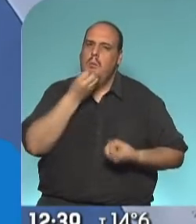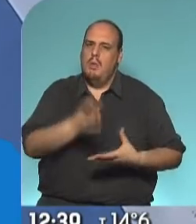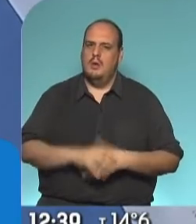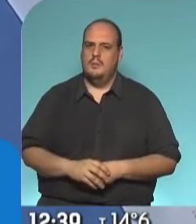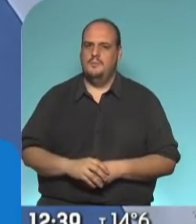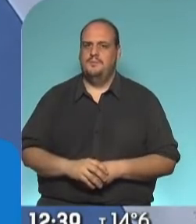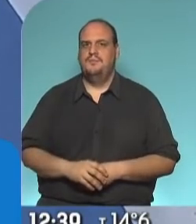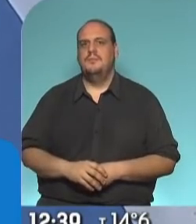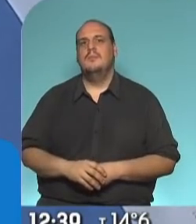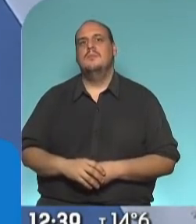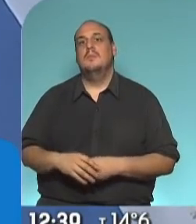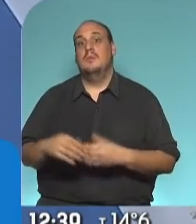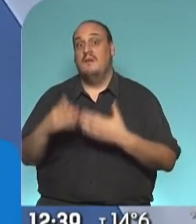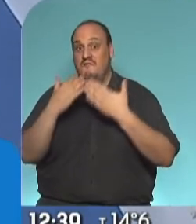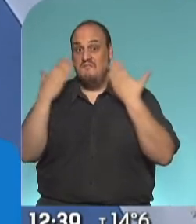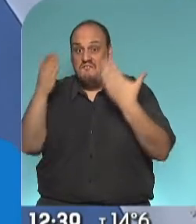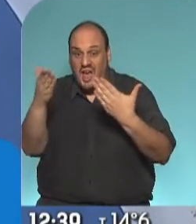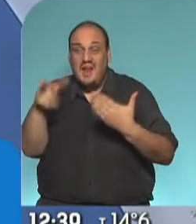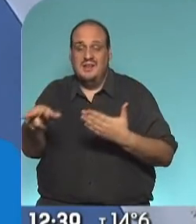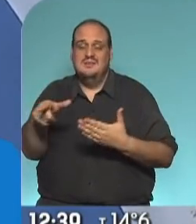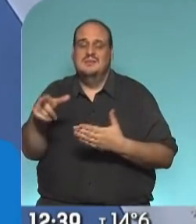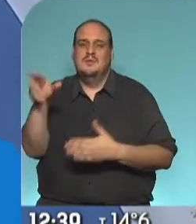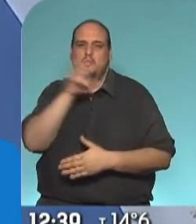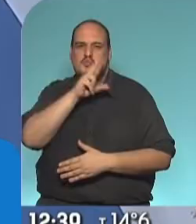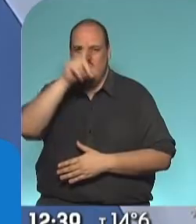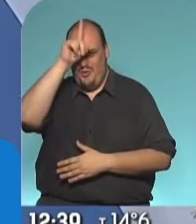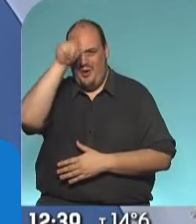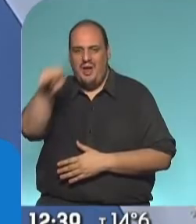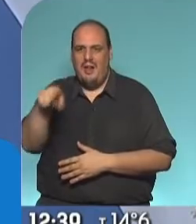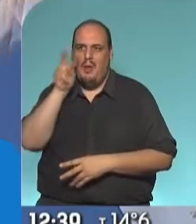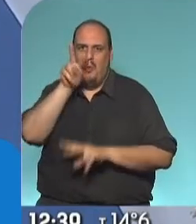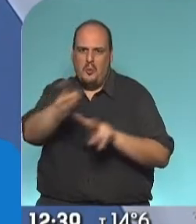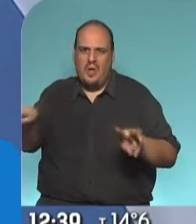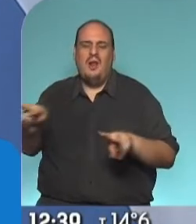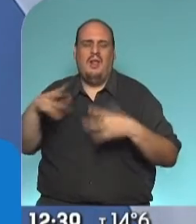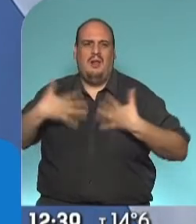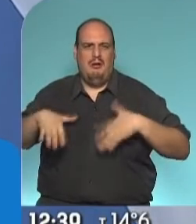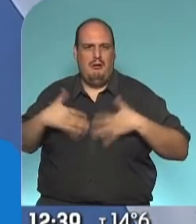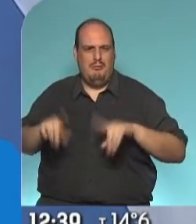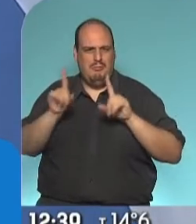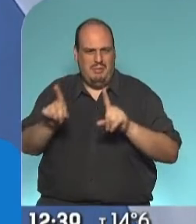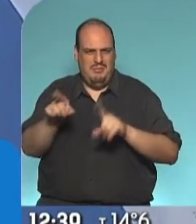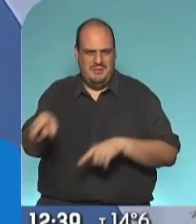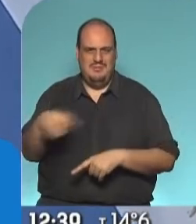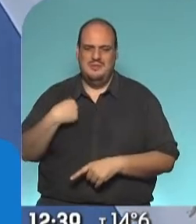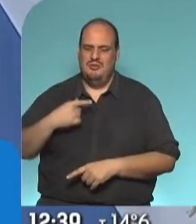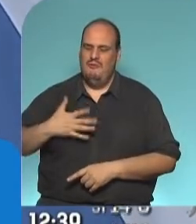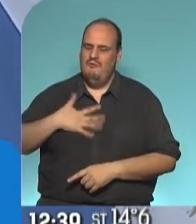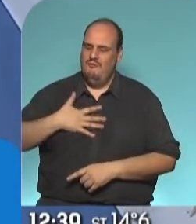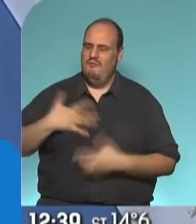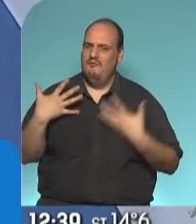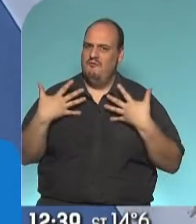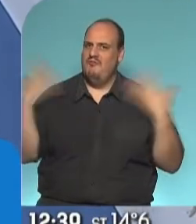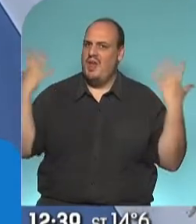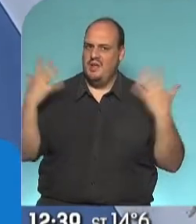Feliz granaderas de verlas aquí, de verlas vestir ese uniforme, que